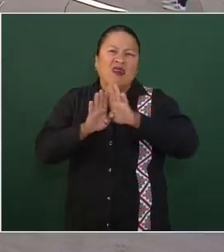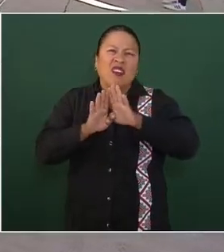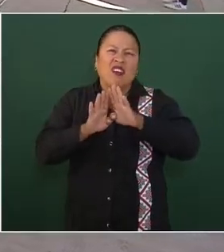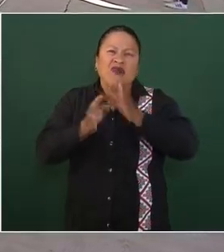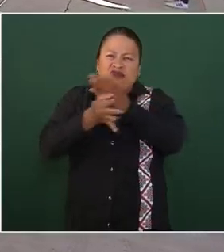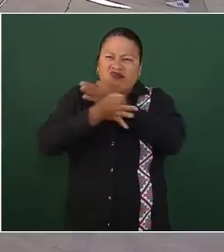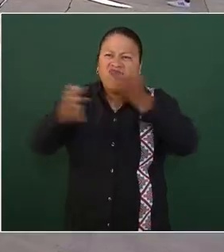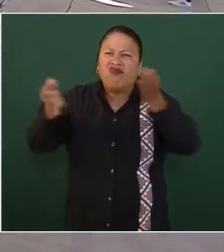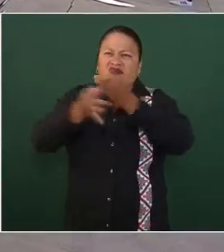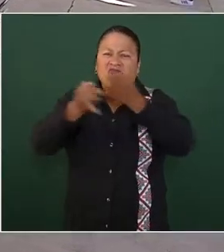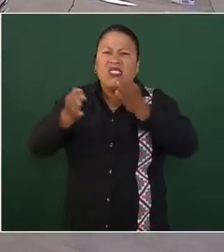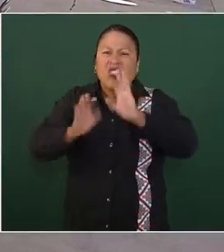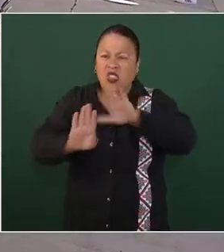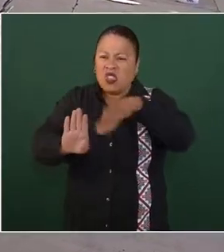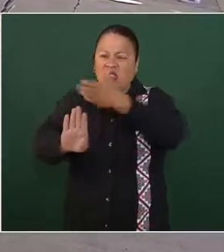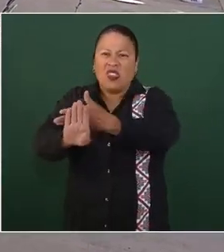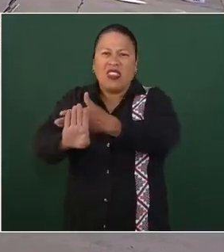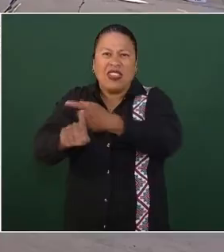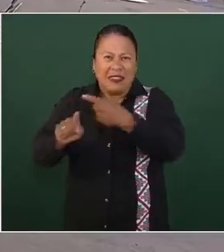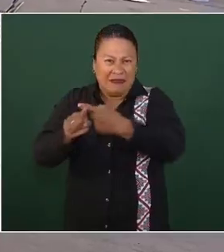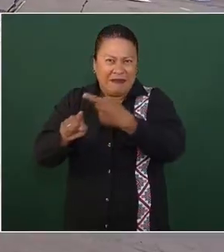de un dirigente